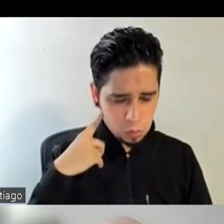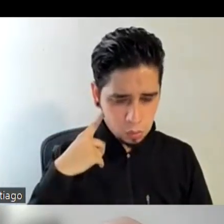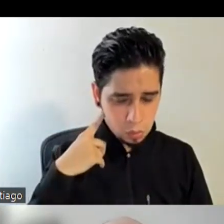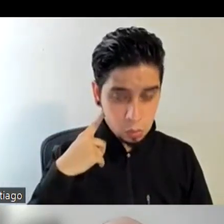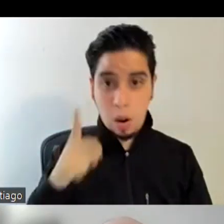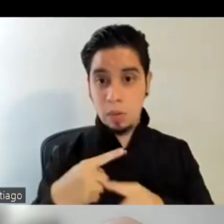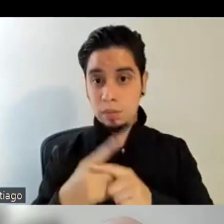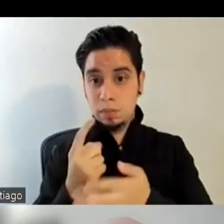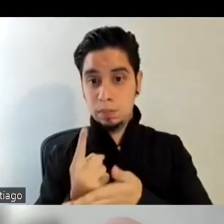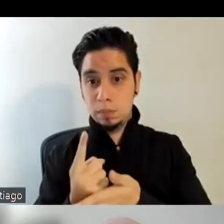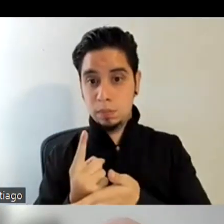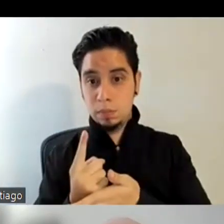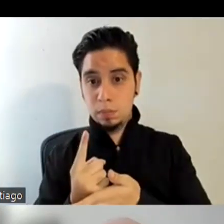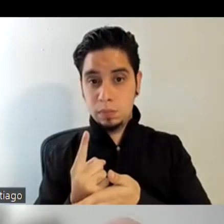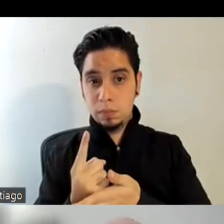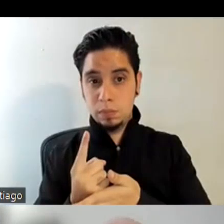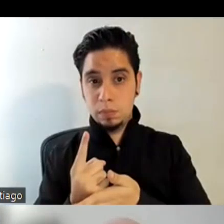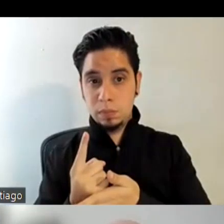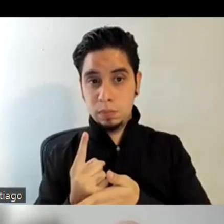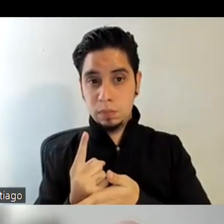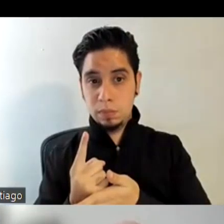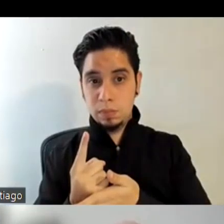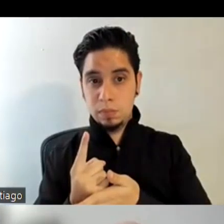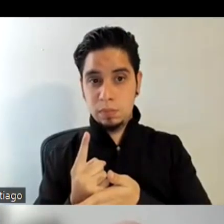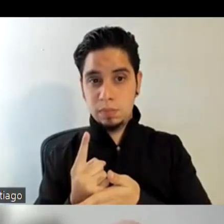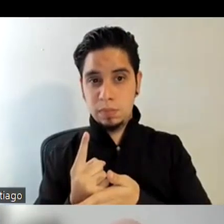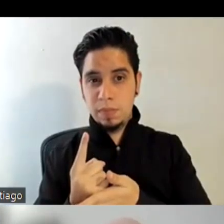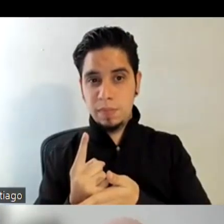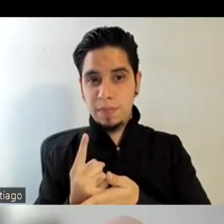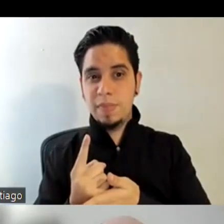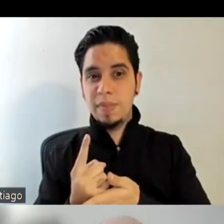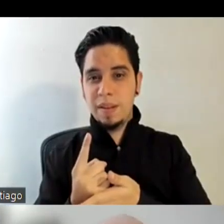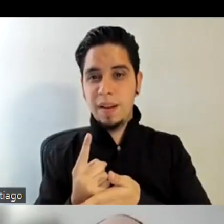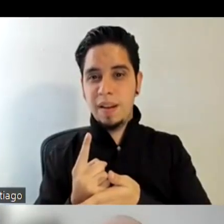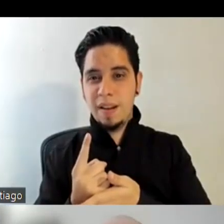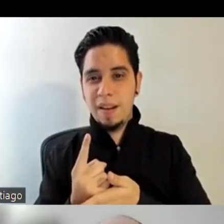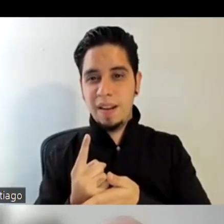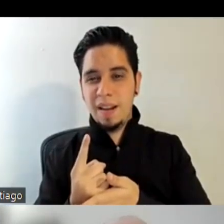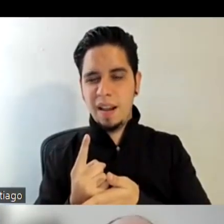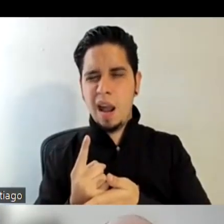viene. No, la otra. Me quedan dos. No, bueno, te quedan, bueno, está bien. Vamos a dar que te quedan dos.